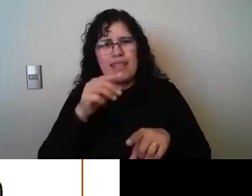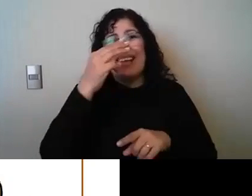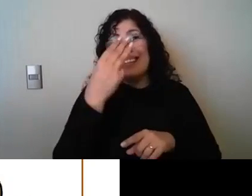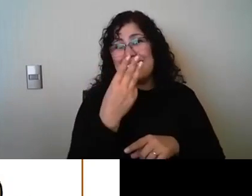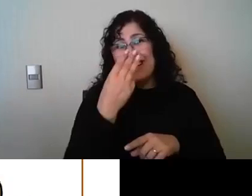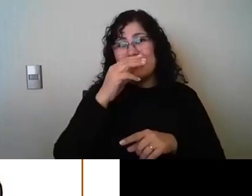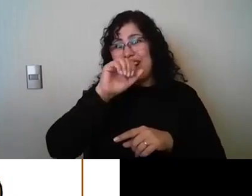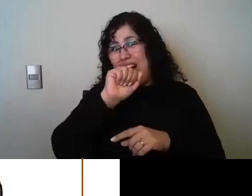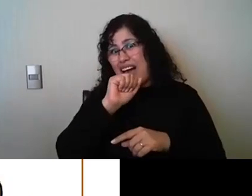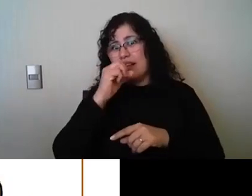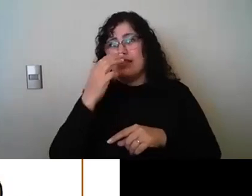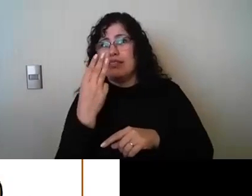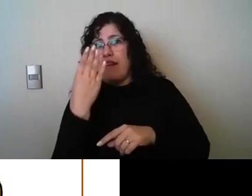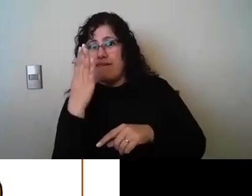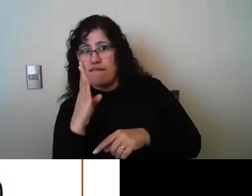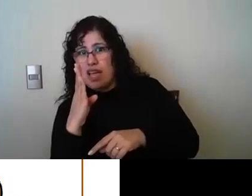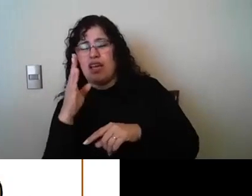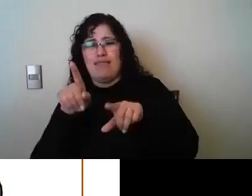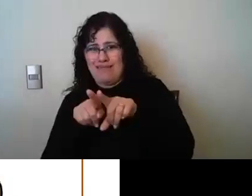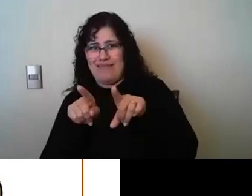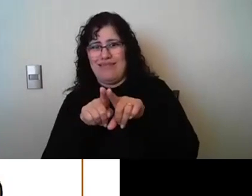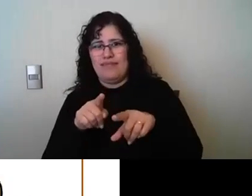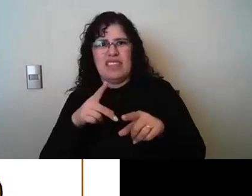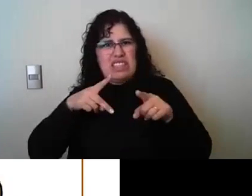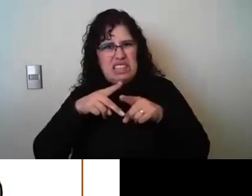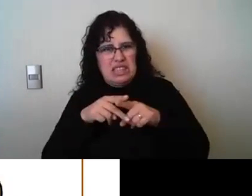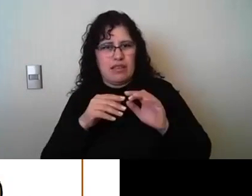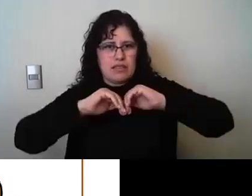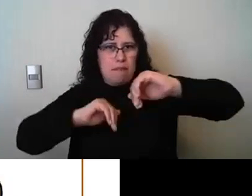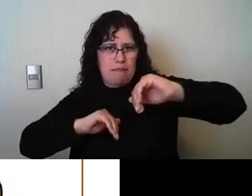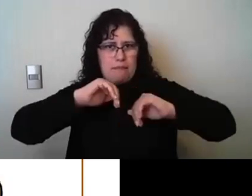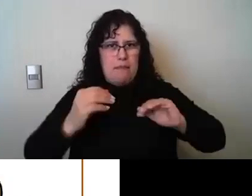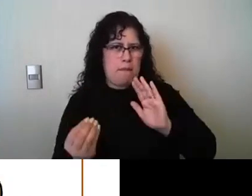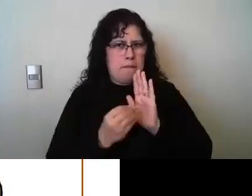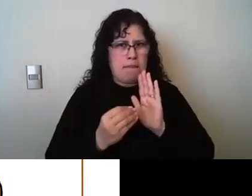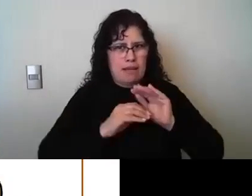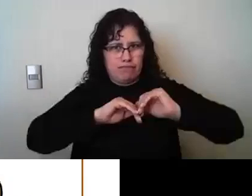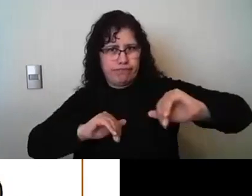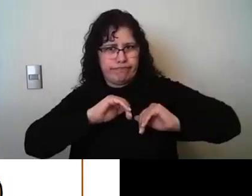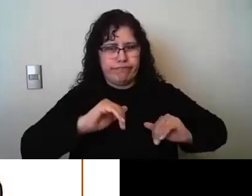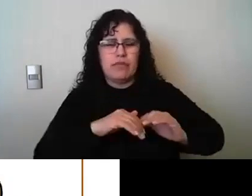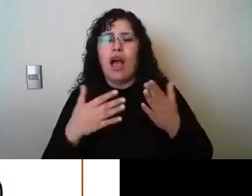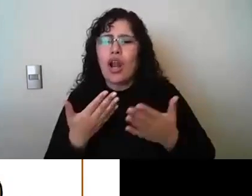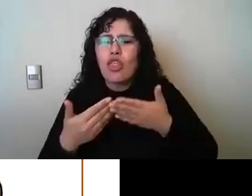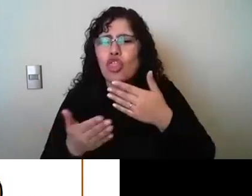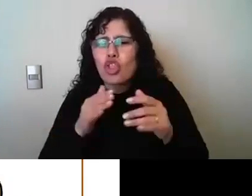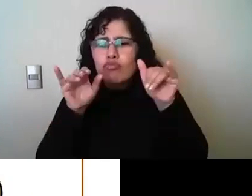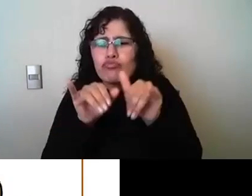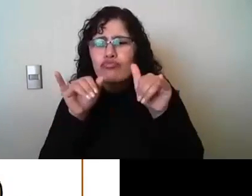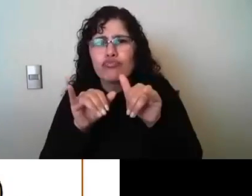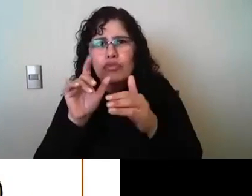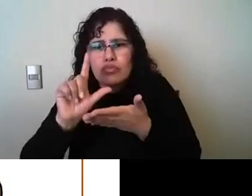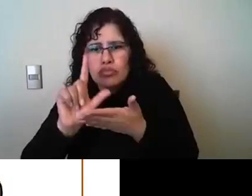3A. Ahora, el detalle es de dónde reciben está aquí abajo, en este